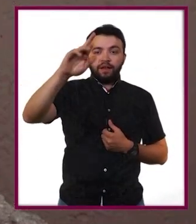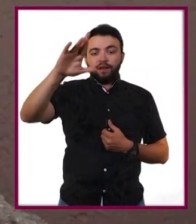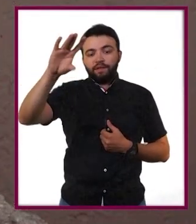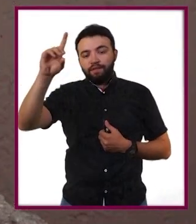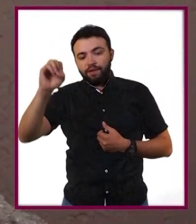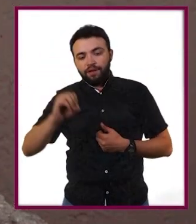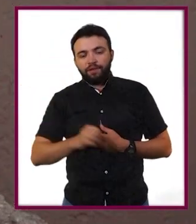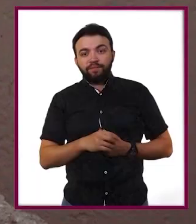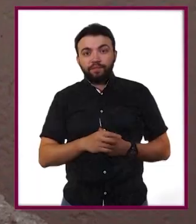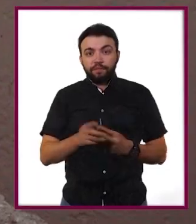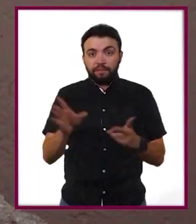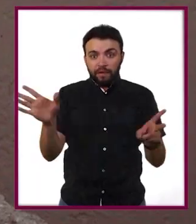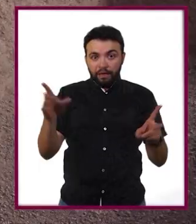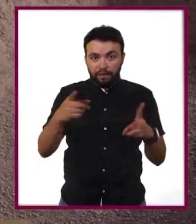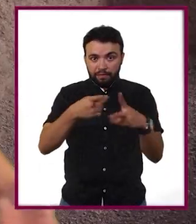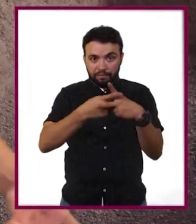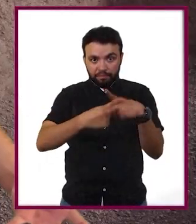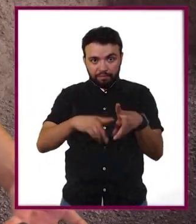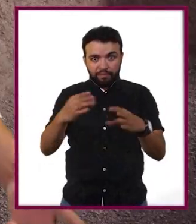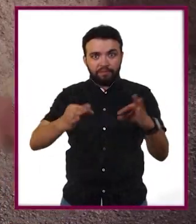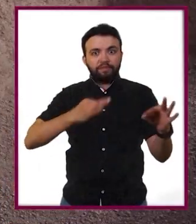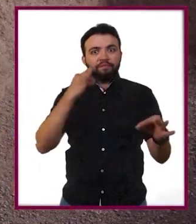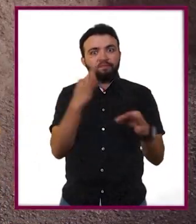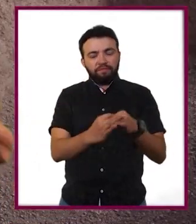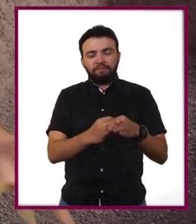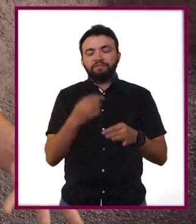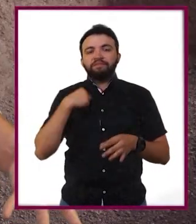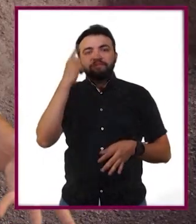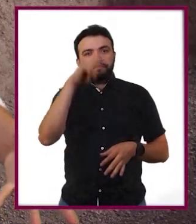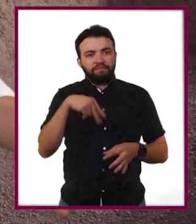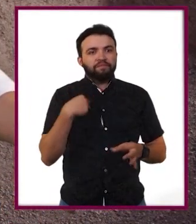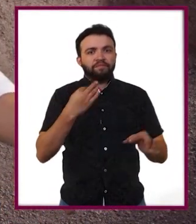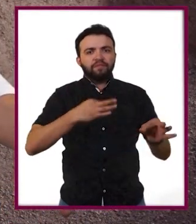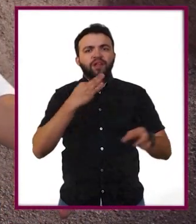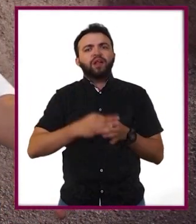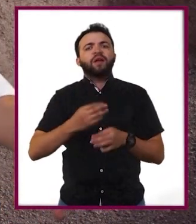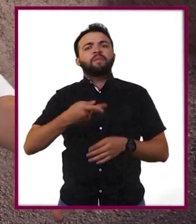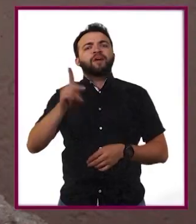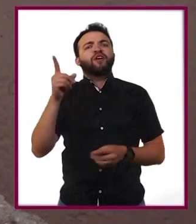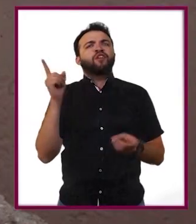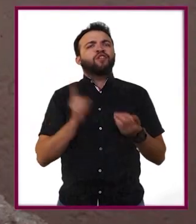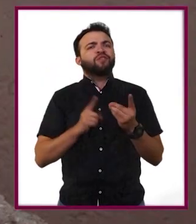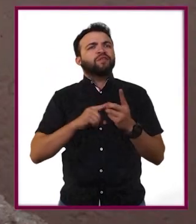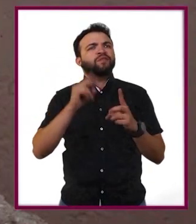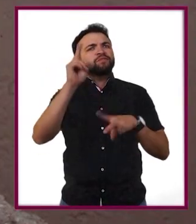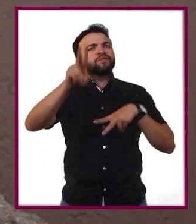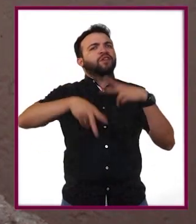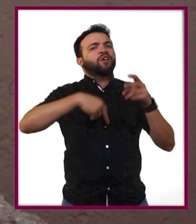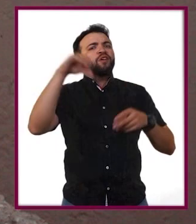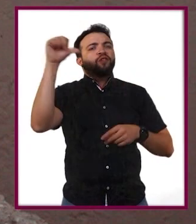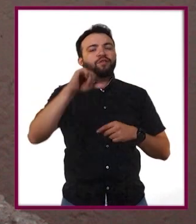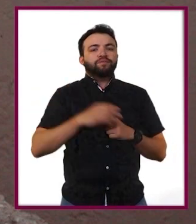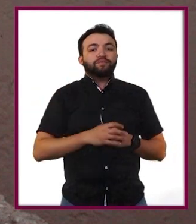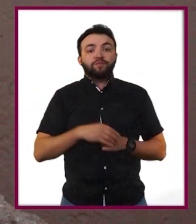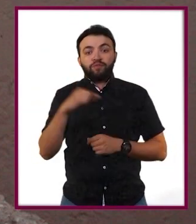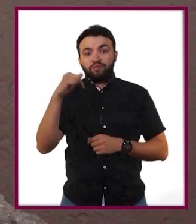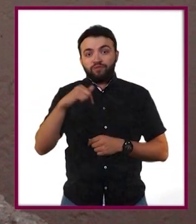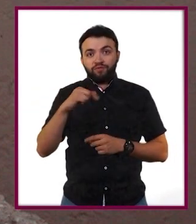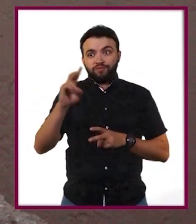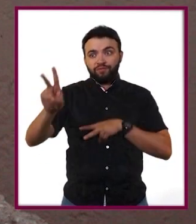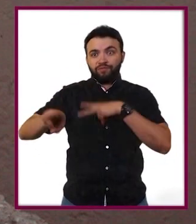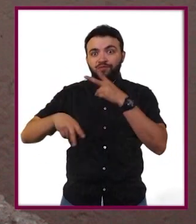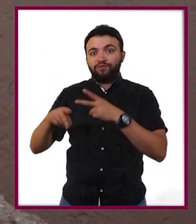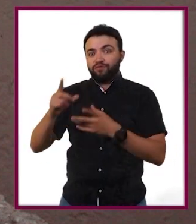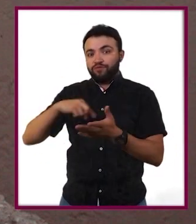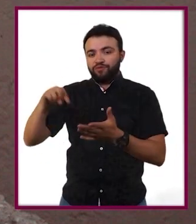para comenzar el recorrido de hoy? La verdad estoy listísimo, pero ¿a dónde iremos hoy? Conoceremos dos joyas de nuestro